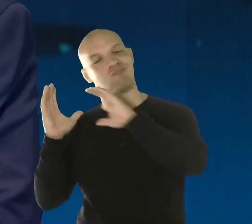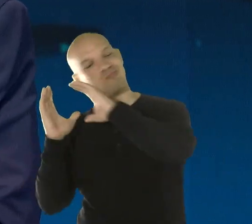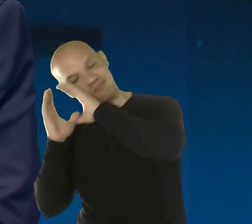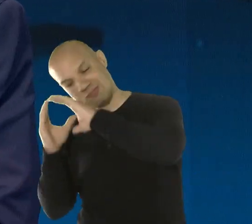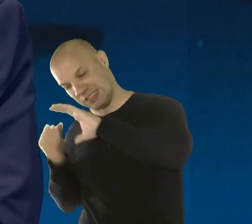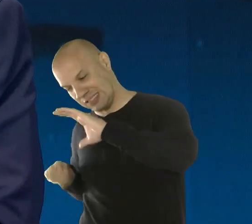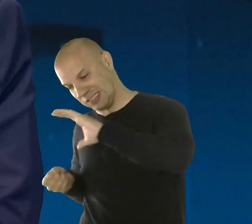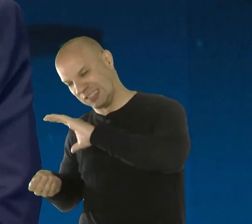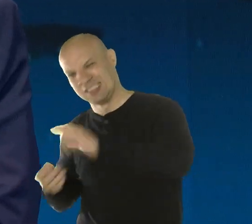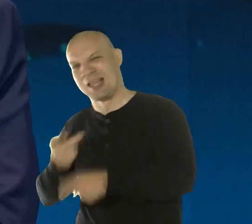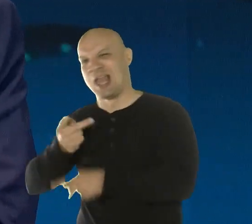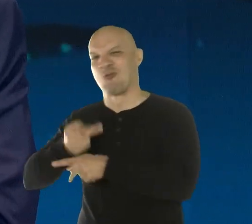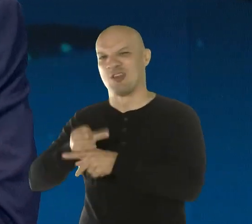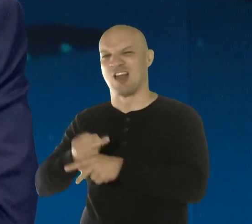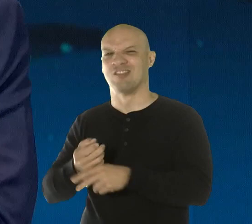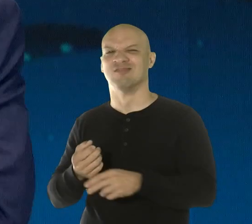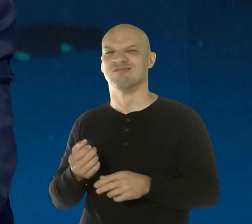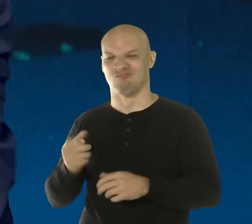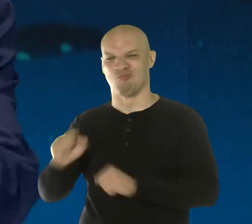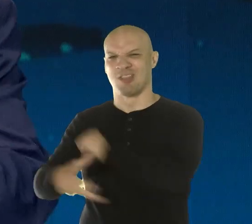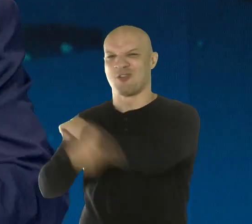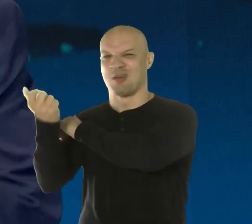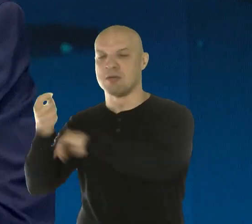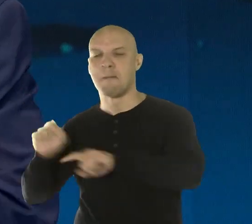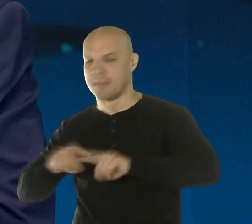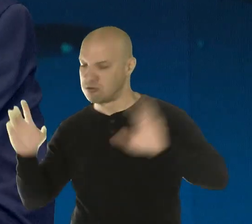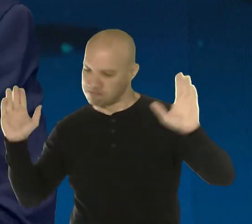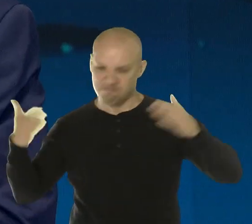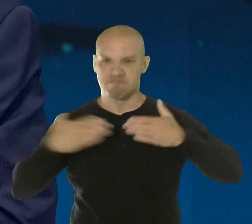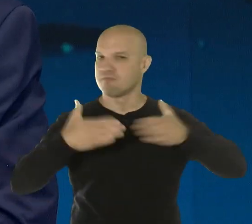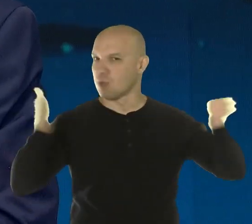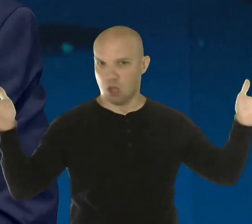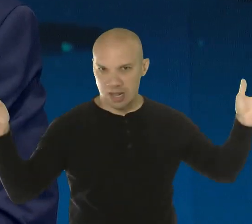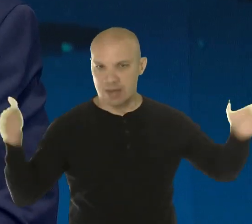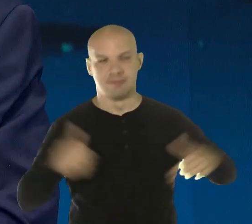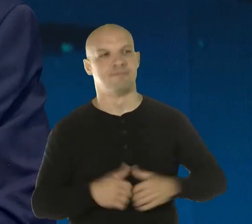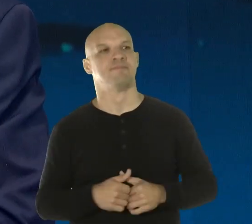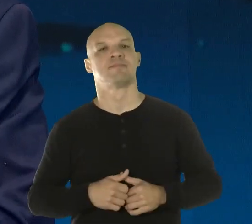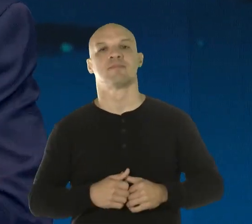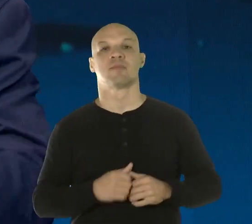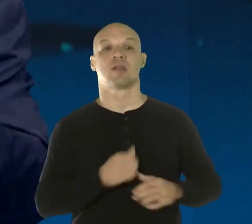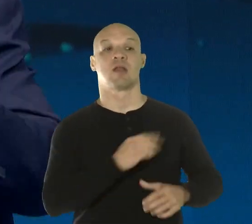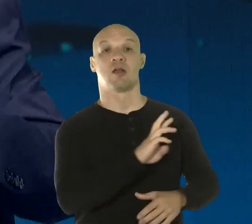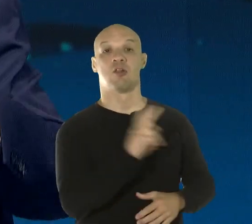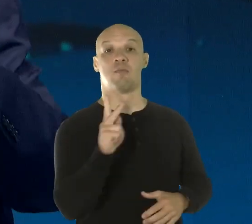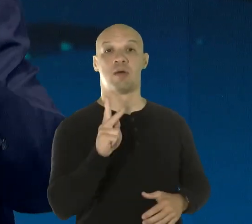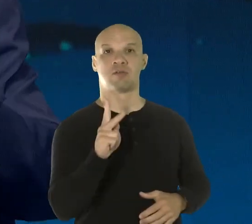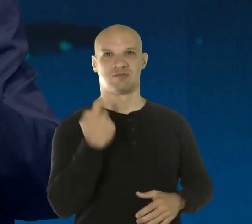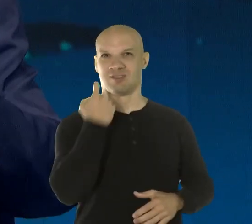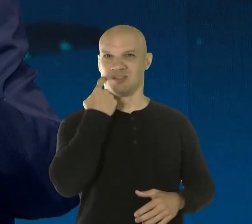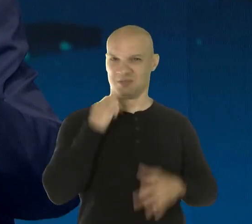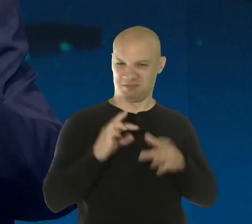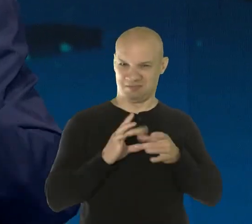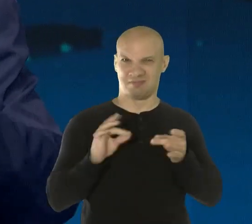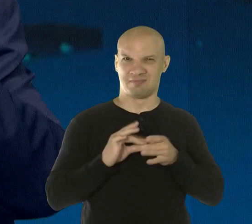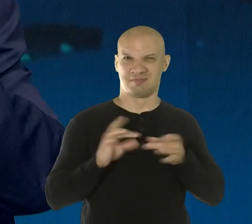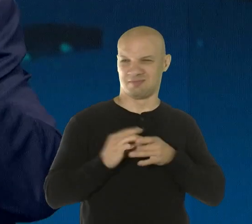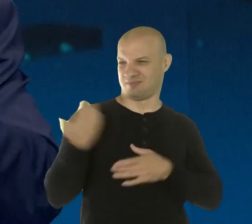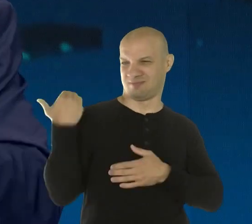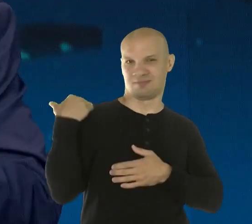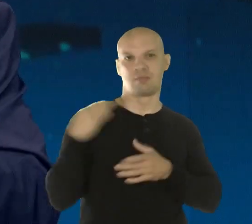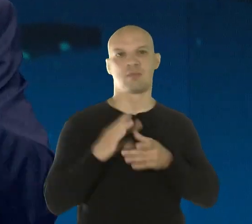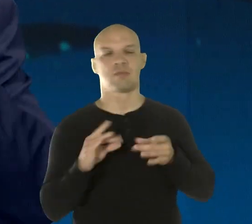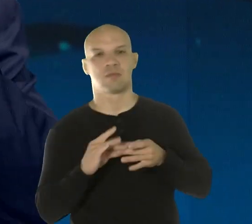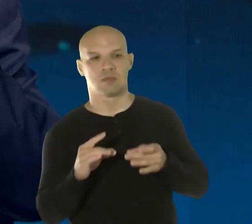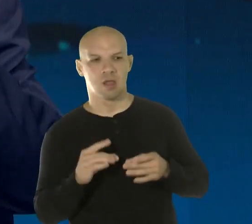Sí, hasta cierto. En términos generales, yo entiendo que la banca, como estábamos hablando en la última parte del segmento, tiende a ser